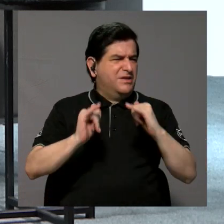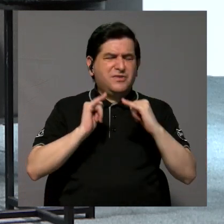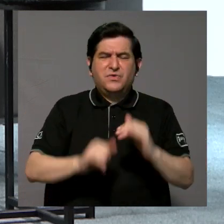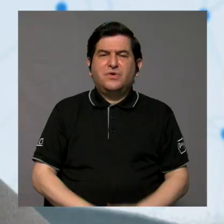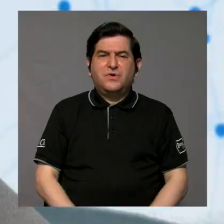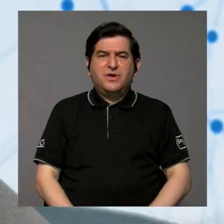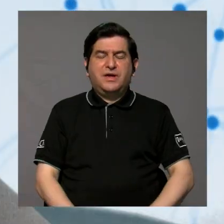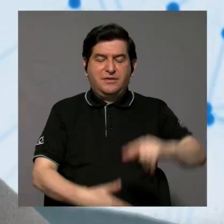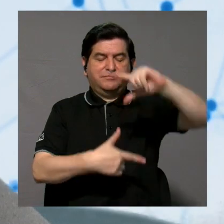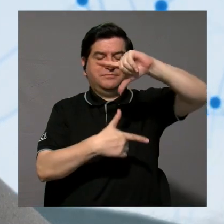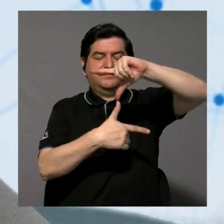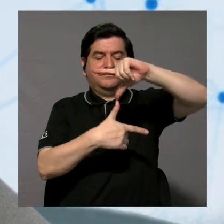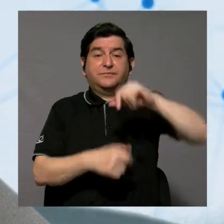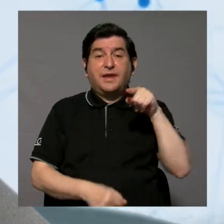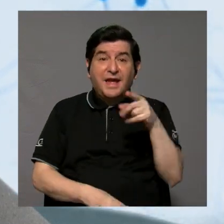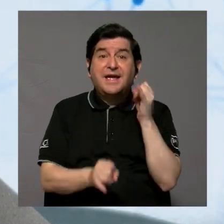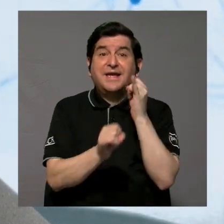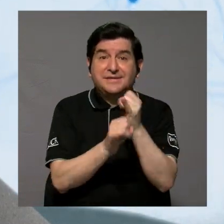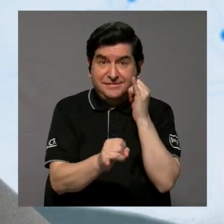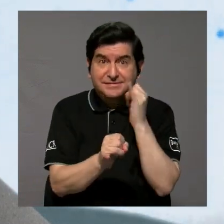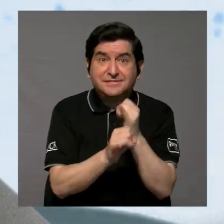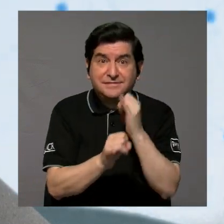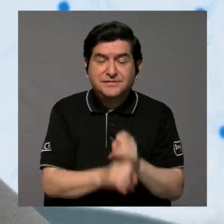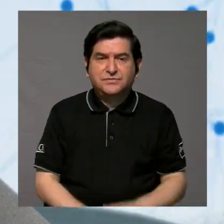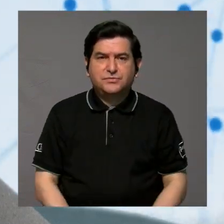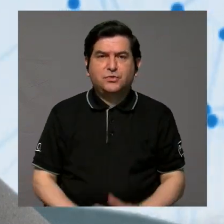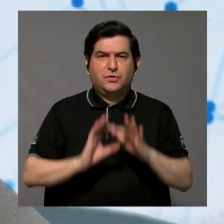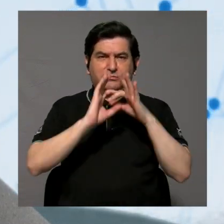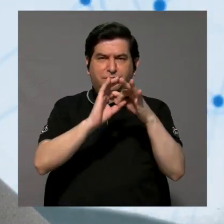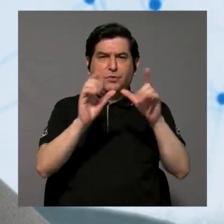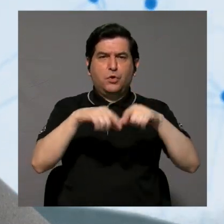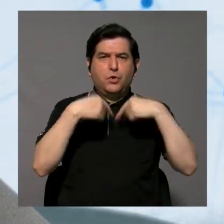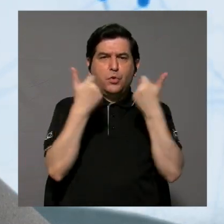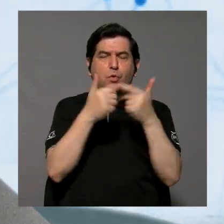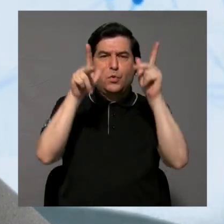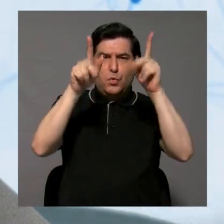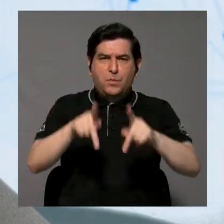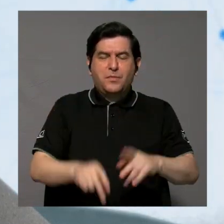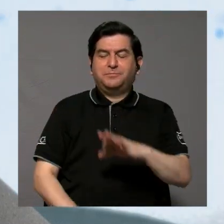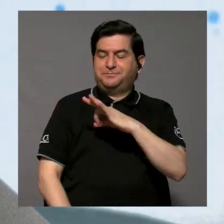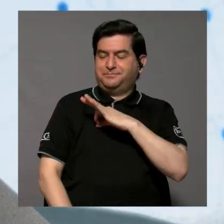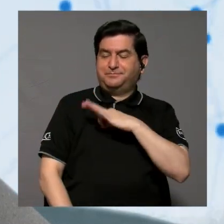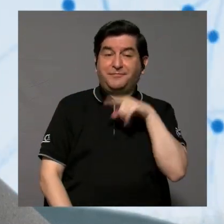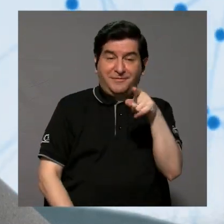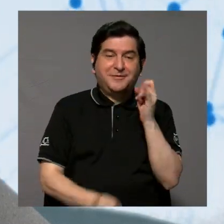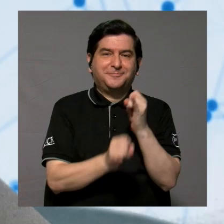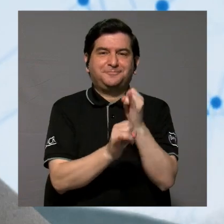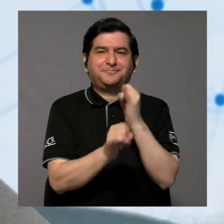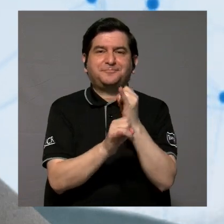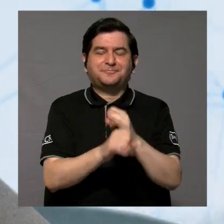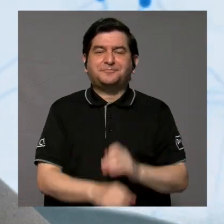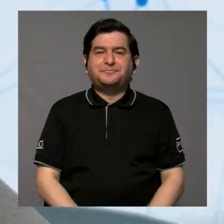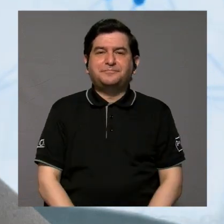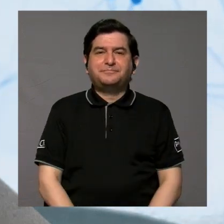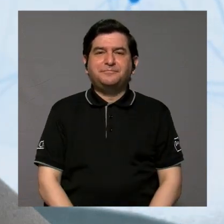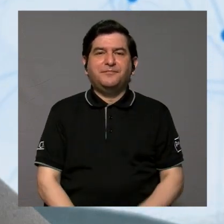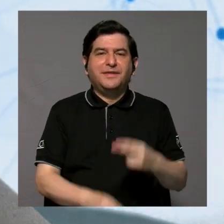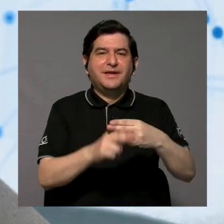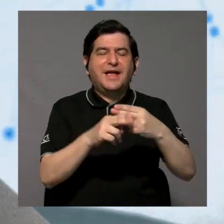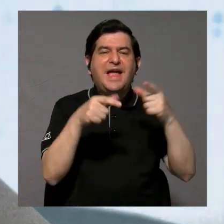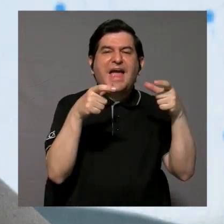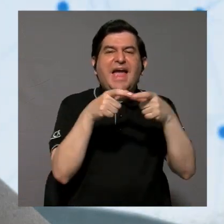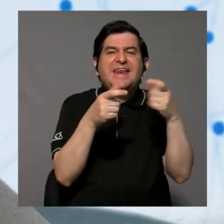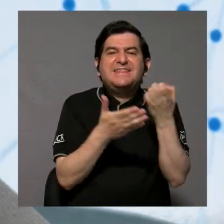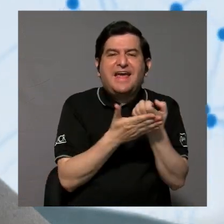Central. Y en buena medida esas instituciones tienen que ver con un grupo de personas que se benefician de esas instituciones. Nosotros lo llamamos las